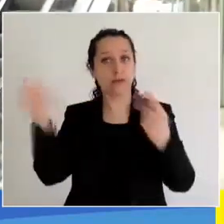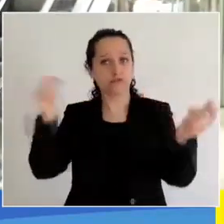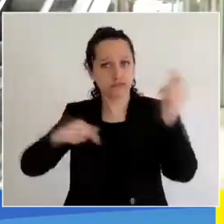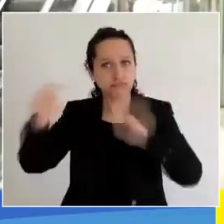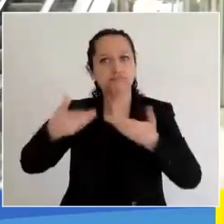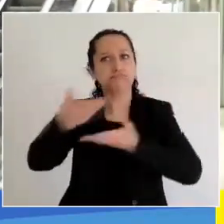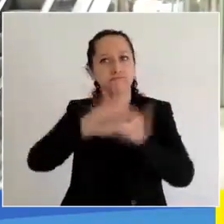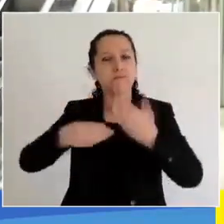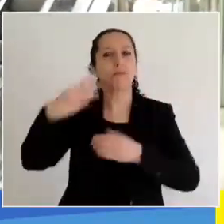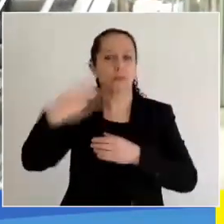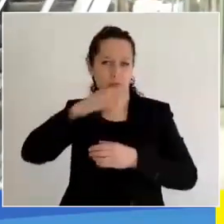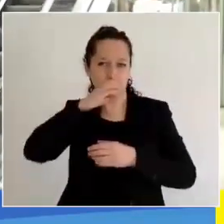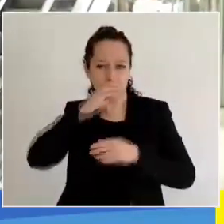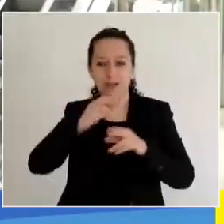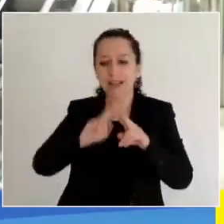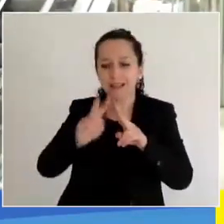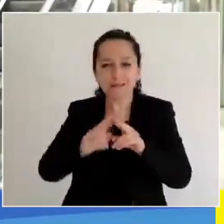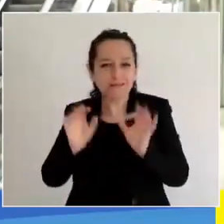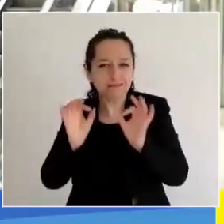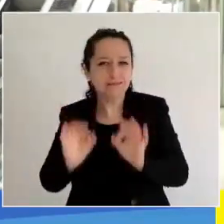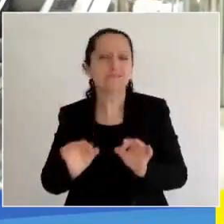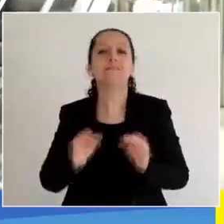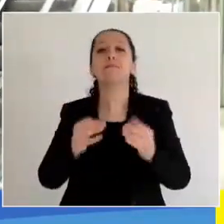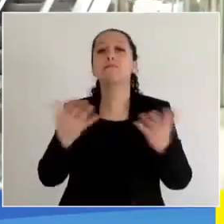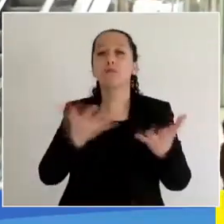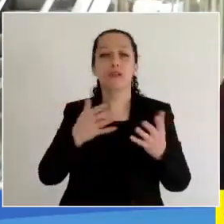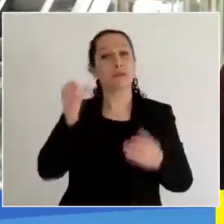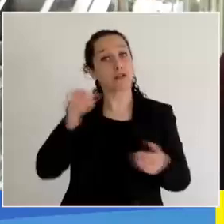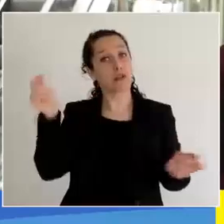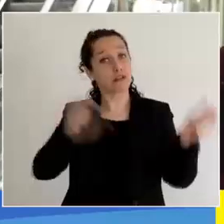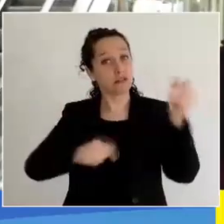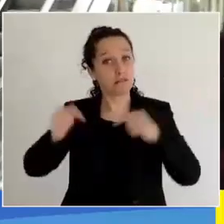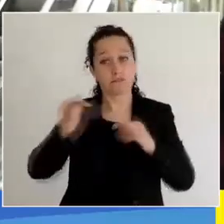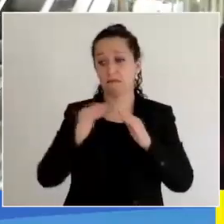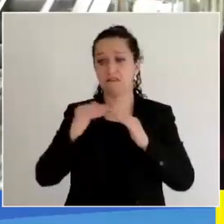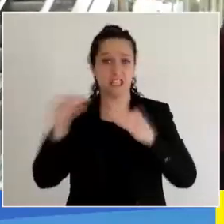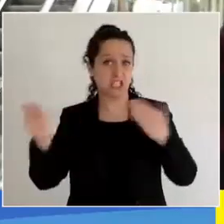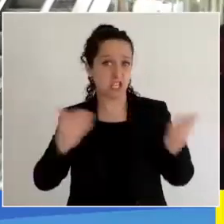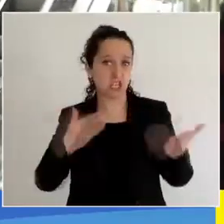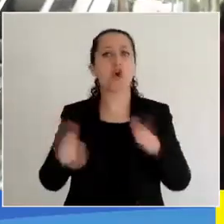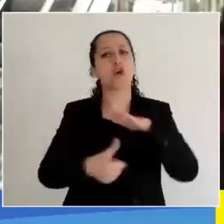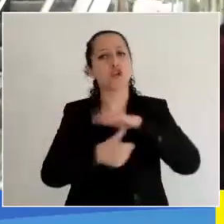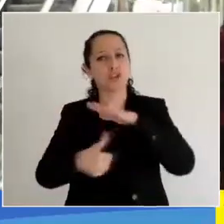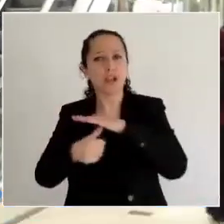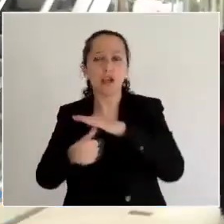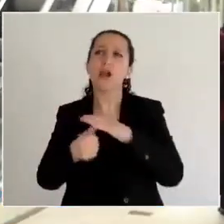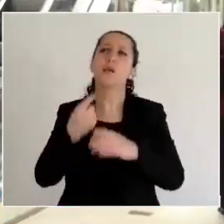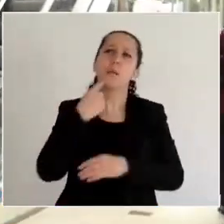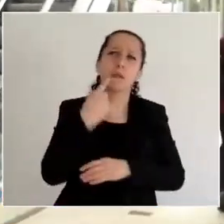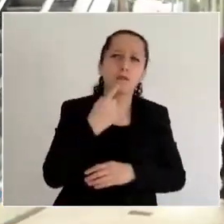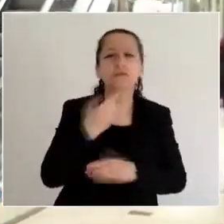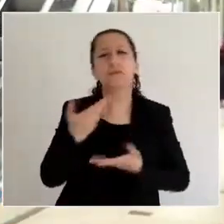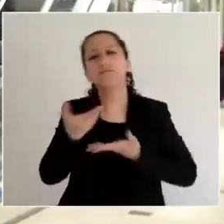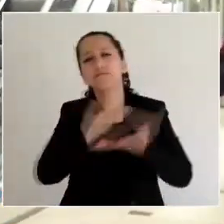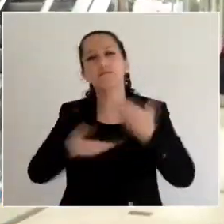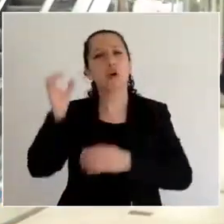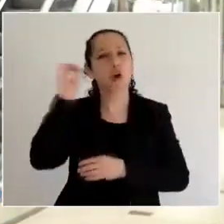Concepción. Espacio de participación comunitaria donde vecinos y concejales plantearon sus consultas y